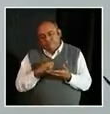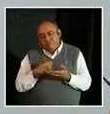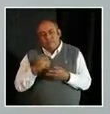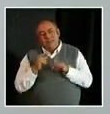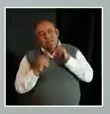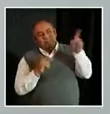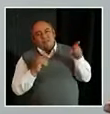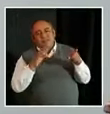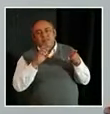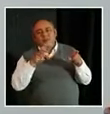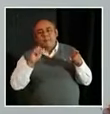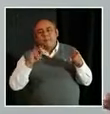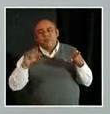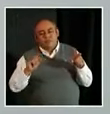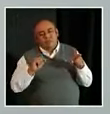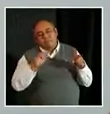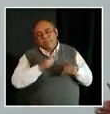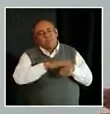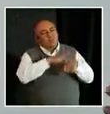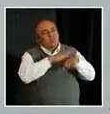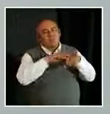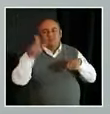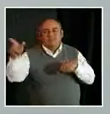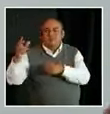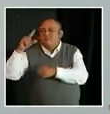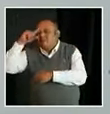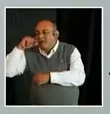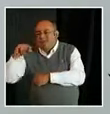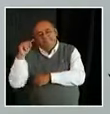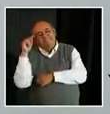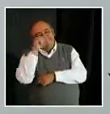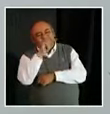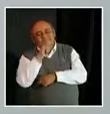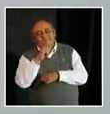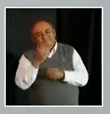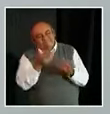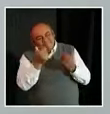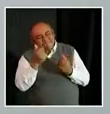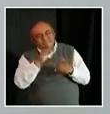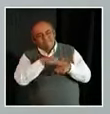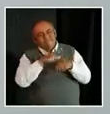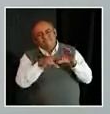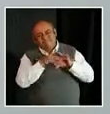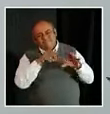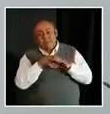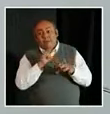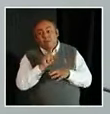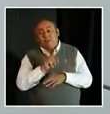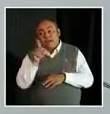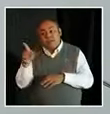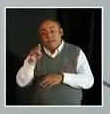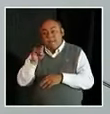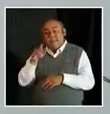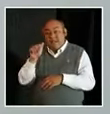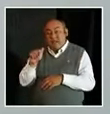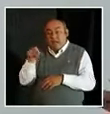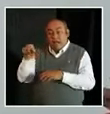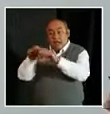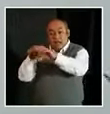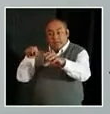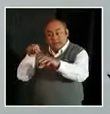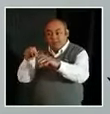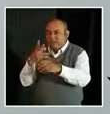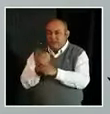Prieto. Gracias a Dios ya resolvimos el problema de la tubería que se reventó en el acueducto de Mina, ya